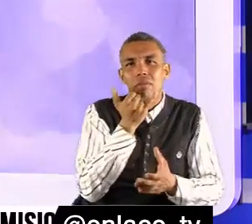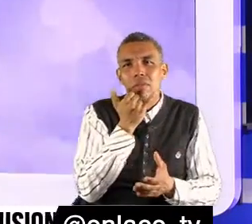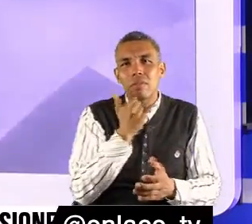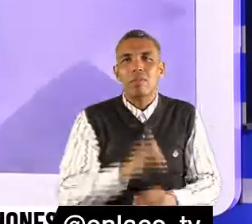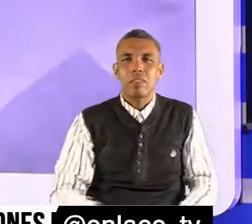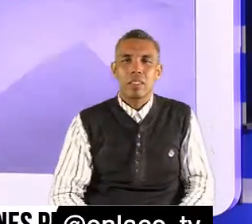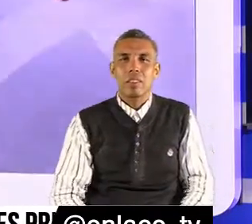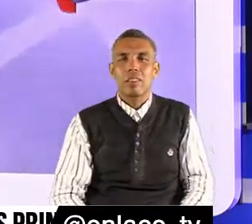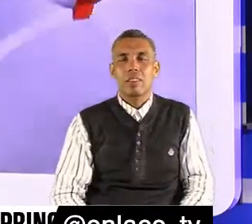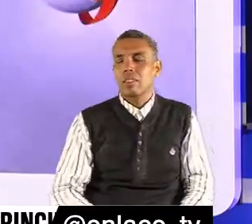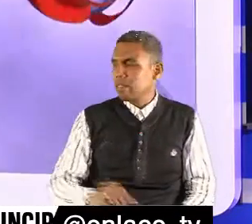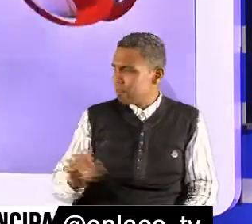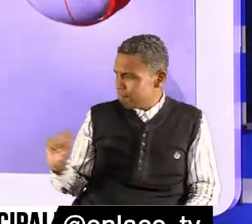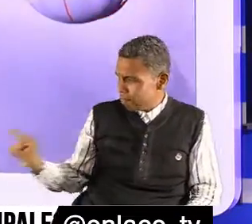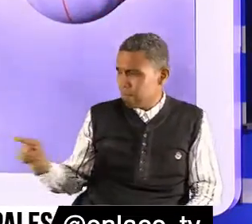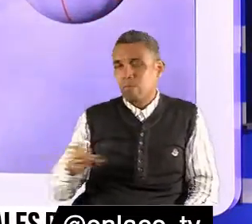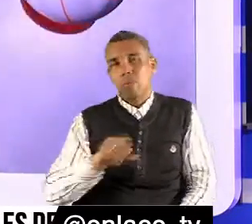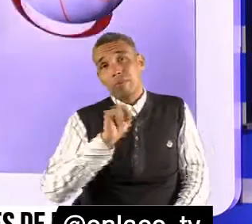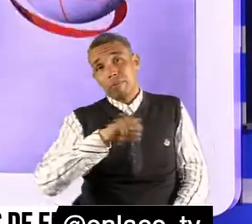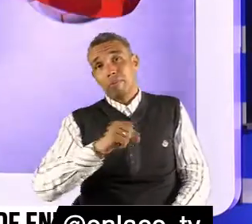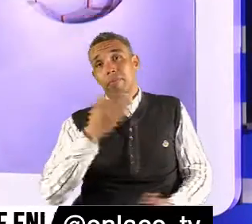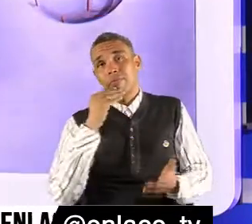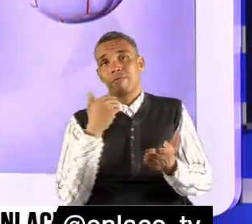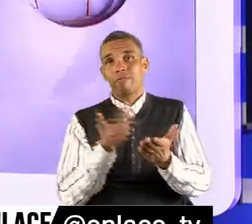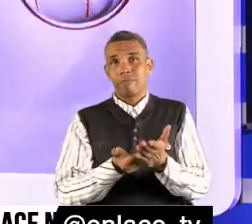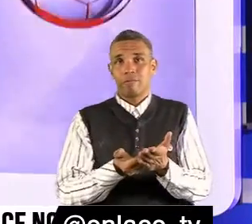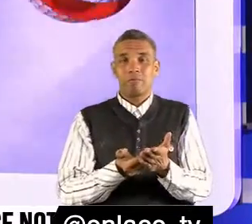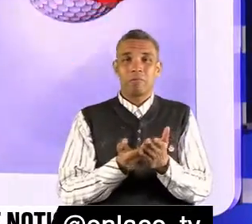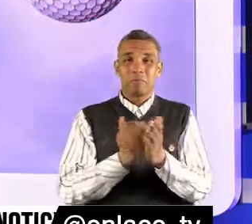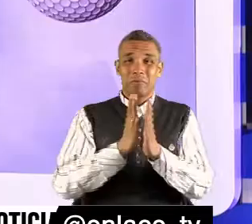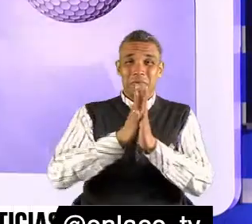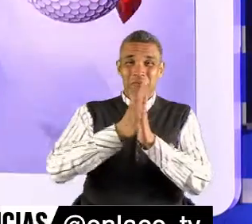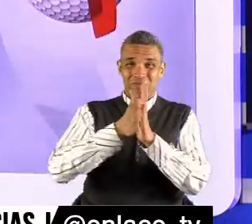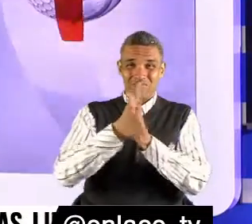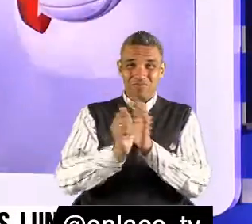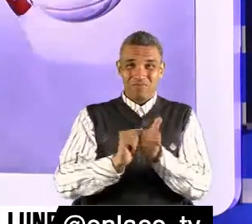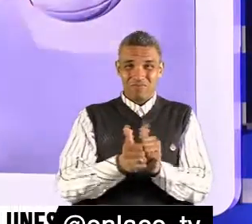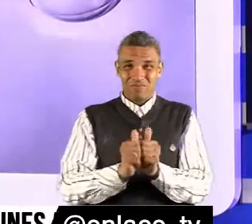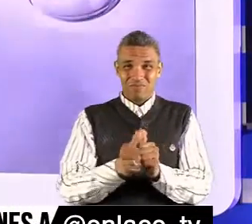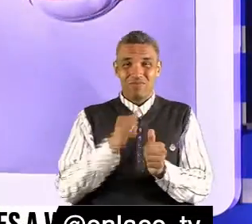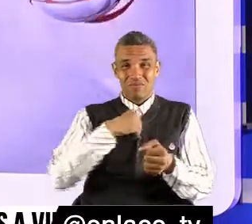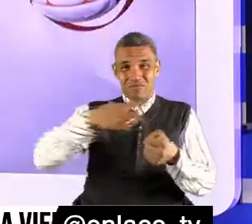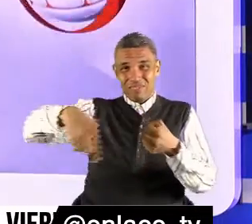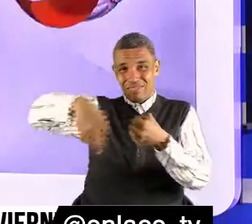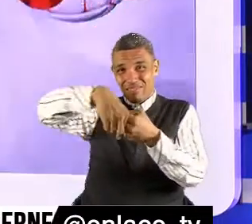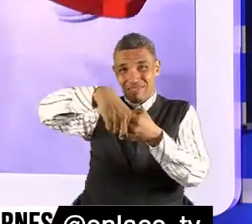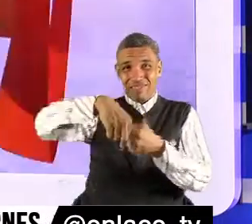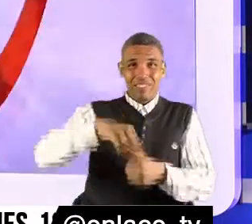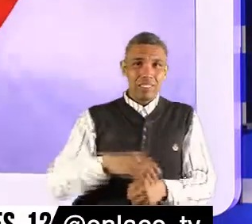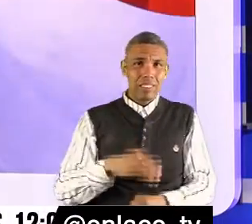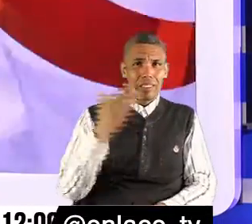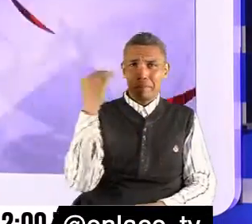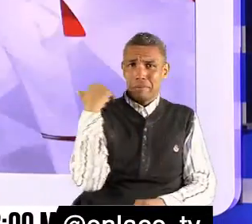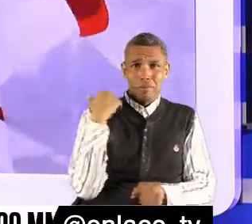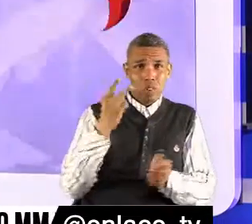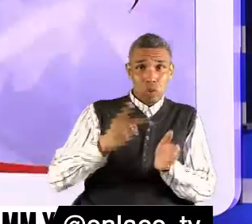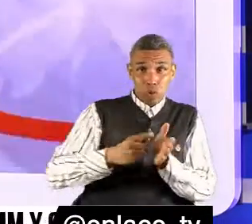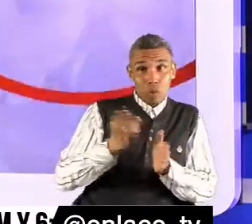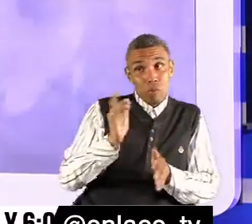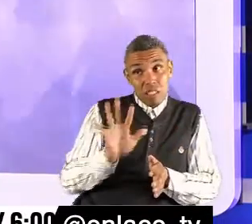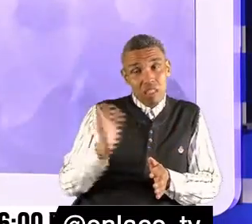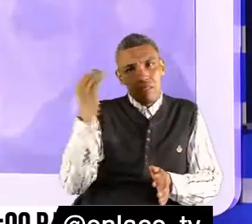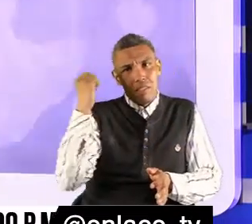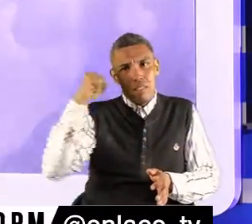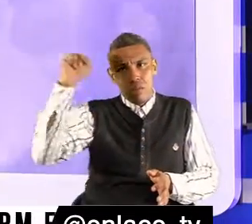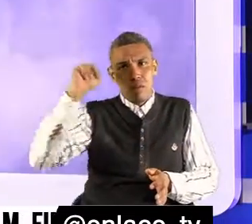sintonizan y nos ven a esta hora. Pues información deportiva, contarles que Alianza Petrolera desde el año 2015 no gana en la Liga del Fútbol